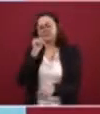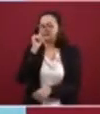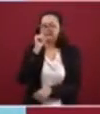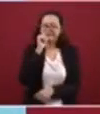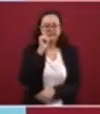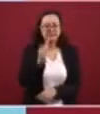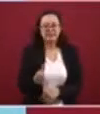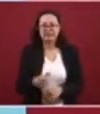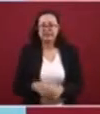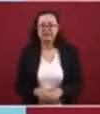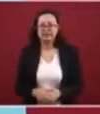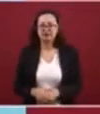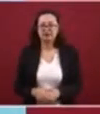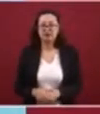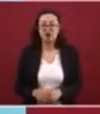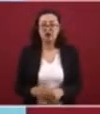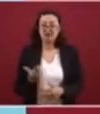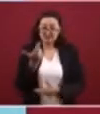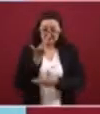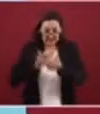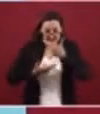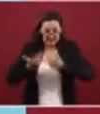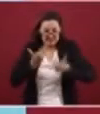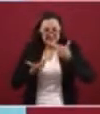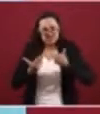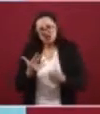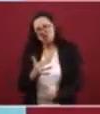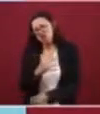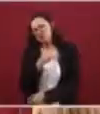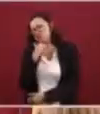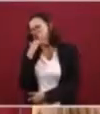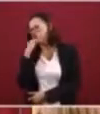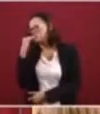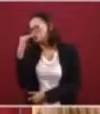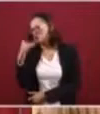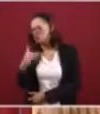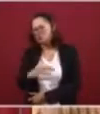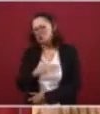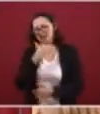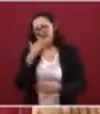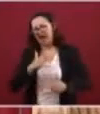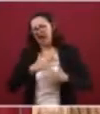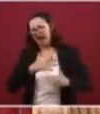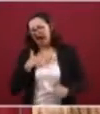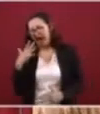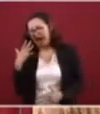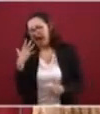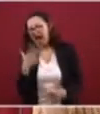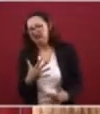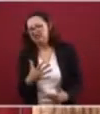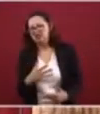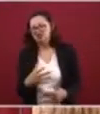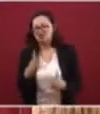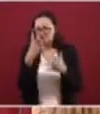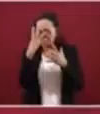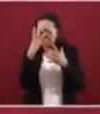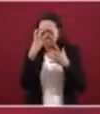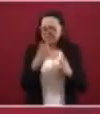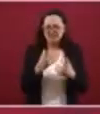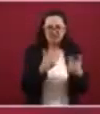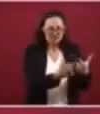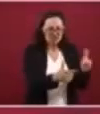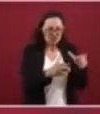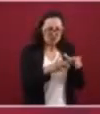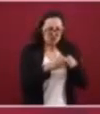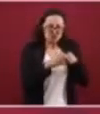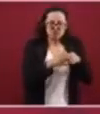a los inmundos y tristes tiempos en que dominaba la mafia